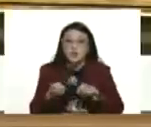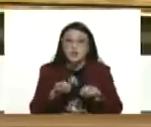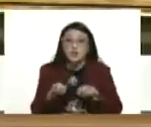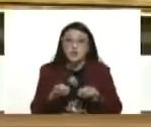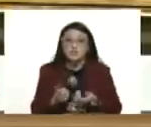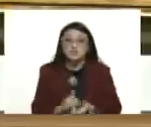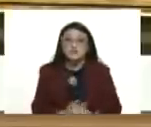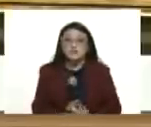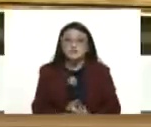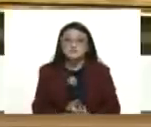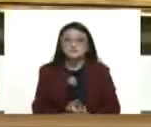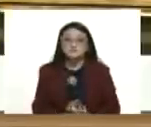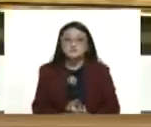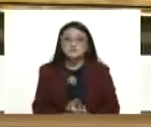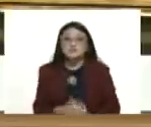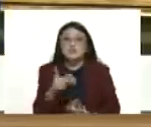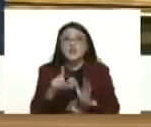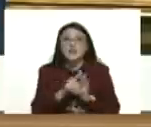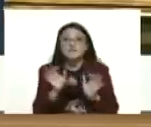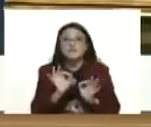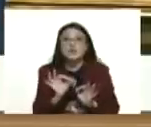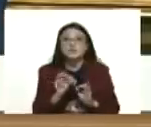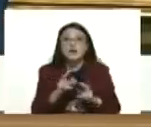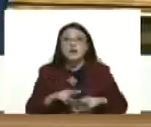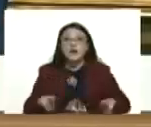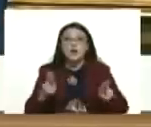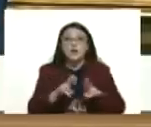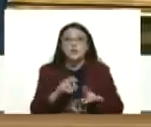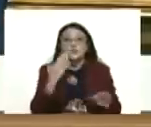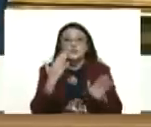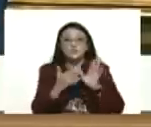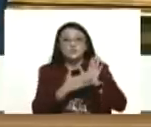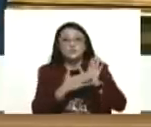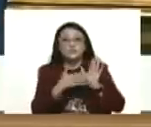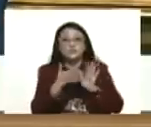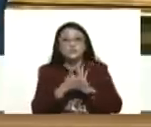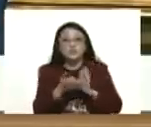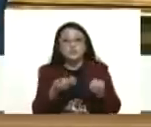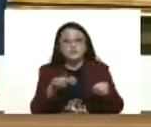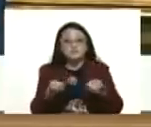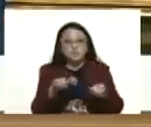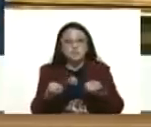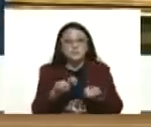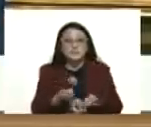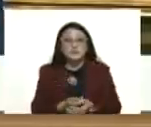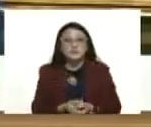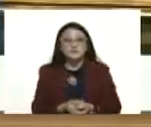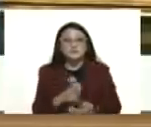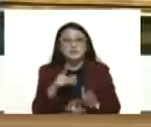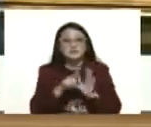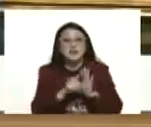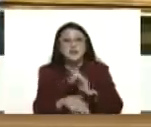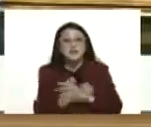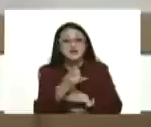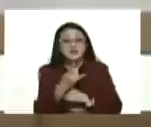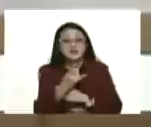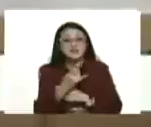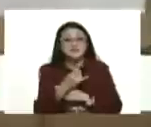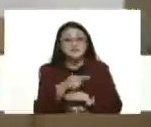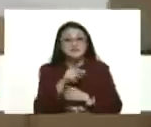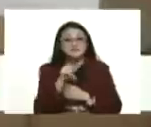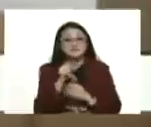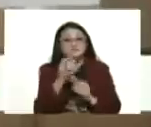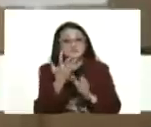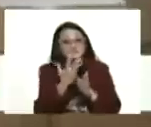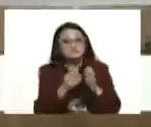mira, esta es la ley modelo de Naciones Unidas sobre extinción de dominio. De esta ley modelo